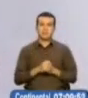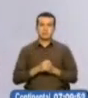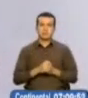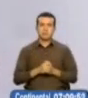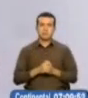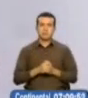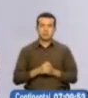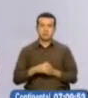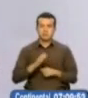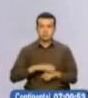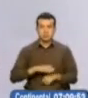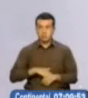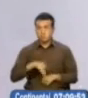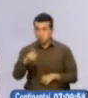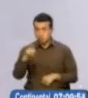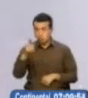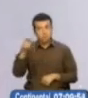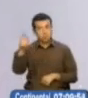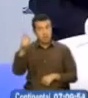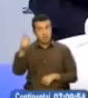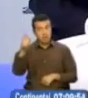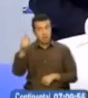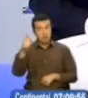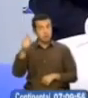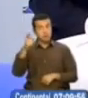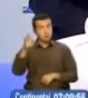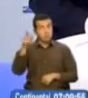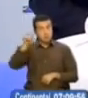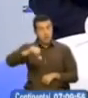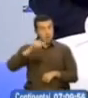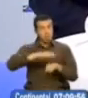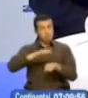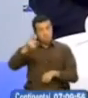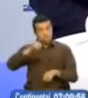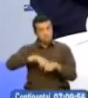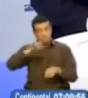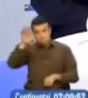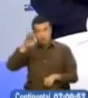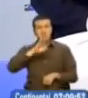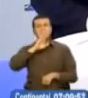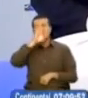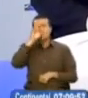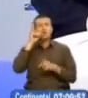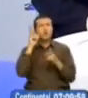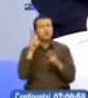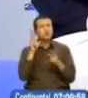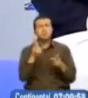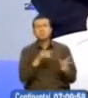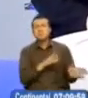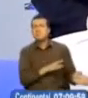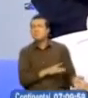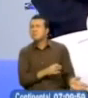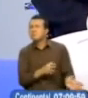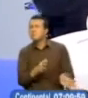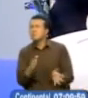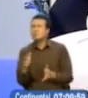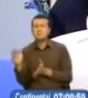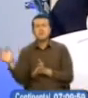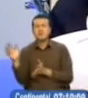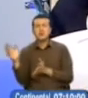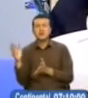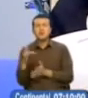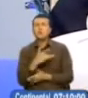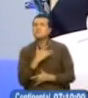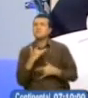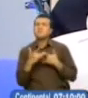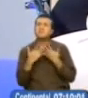culpable, si lo hace bien es reelegido, qué sé yo. Pero es la manera como se han configurado los deseos de una sociedad. Pero eso